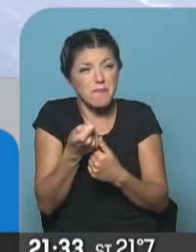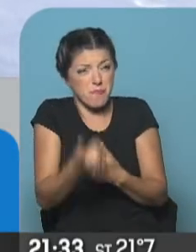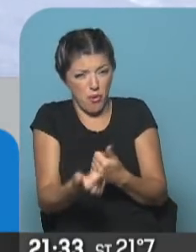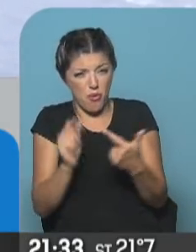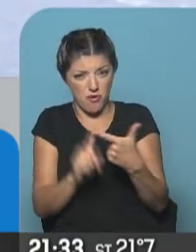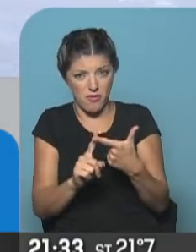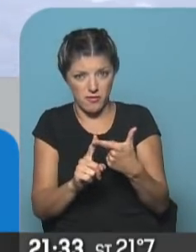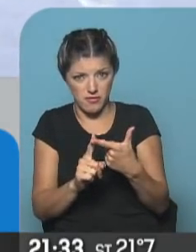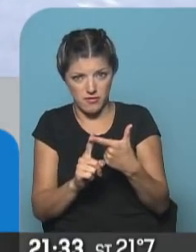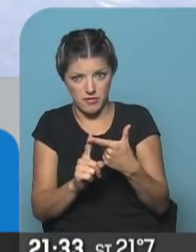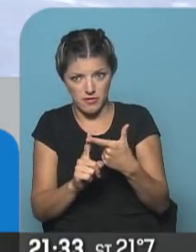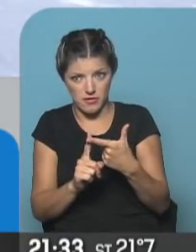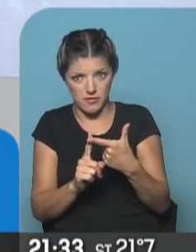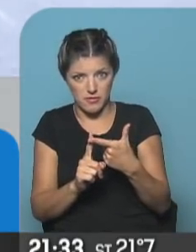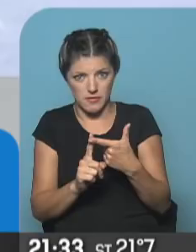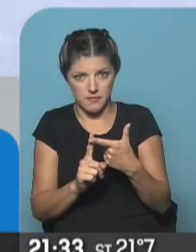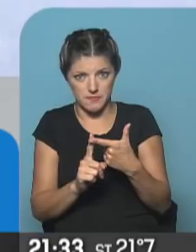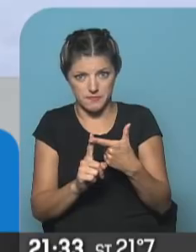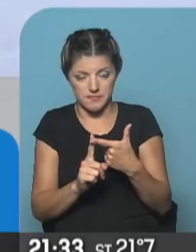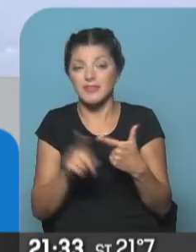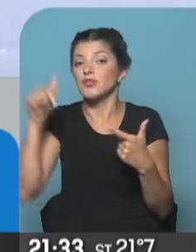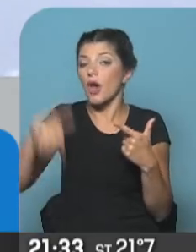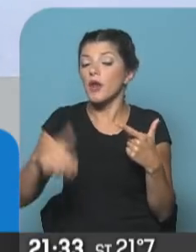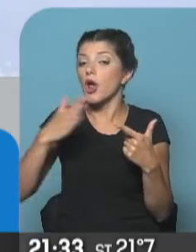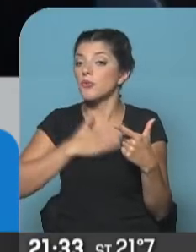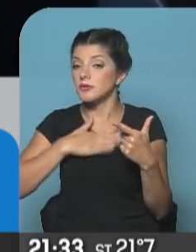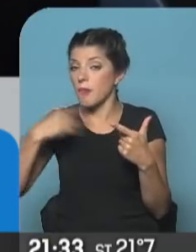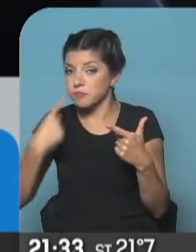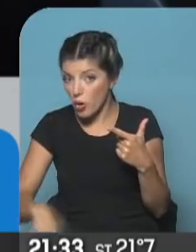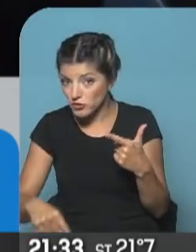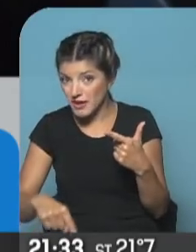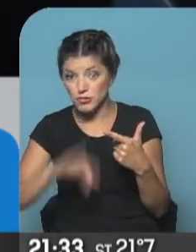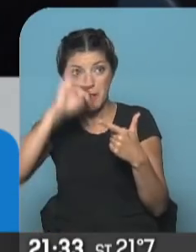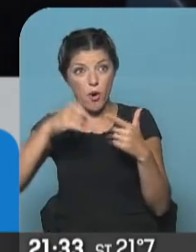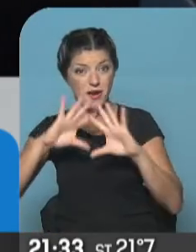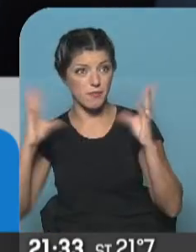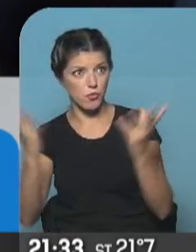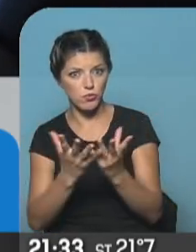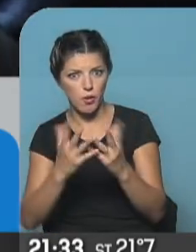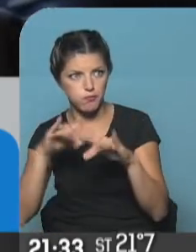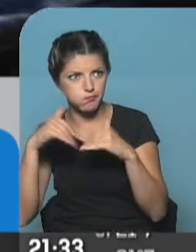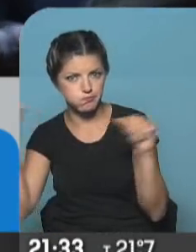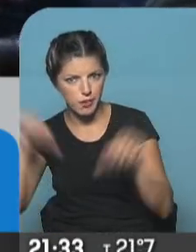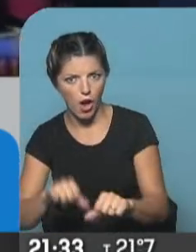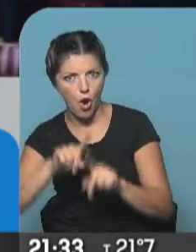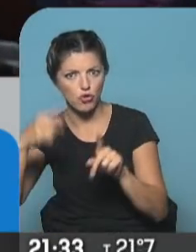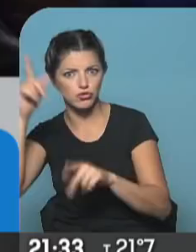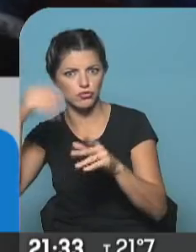sufriendo la depredación de nuestra riqueza ictícola, que es una de las más grandes del mundo. Como es